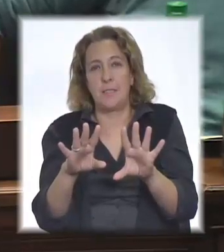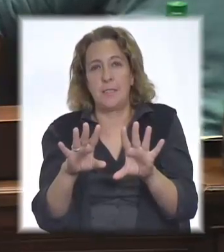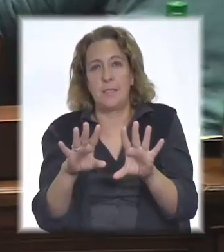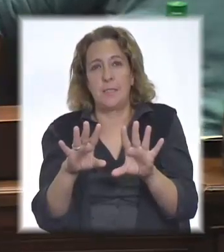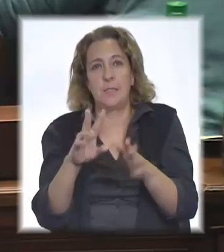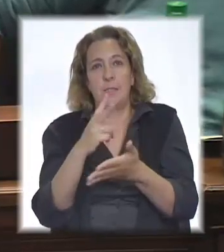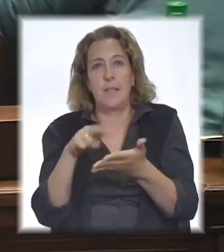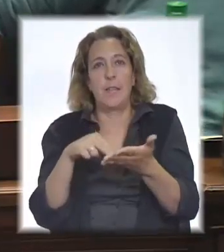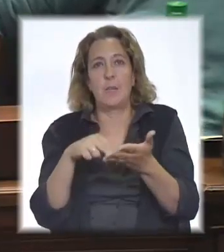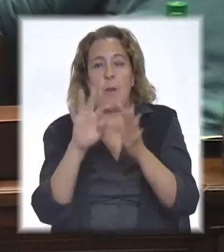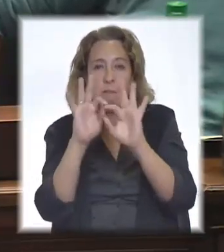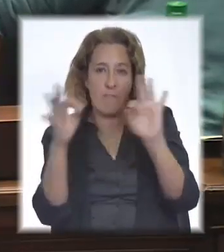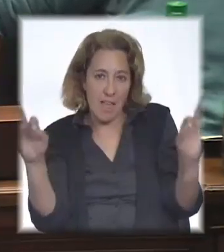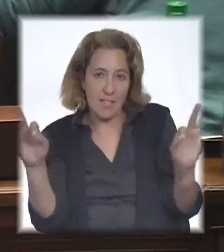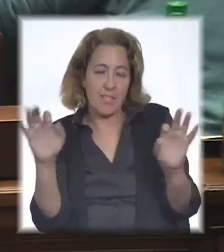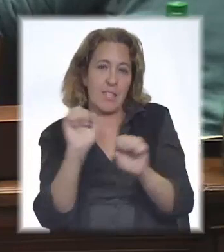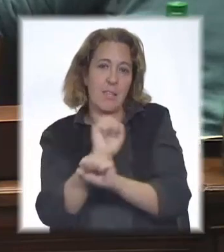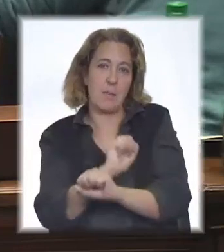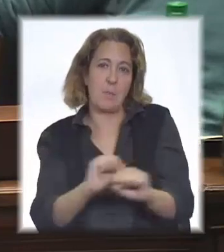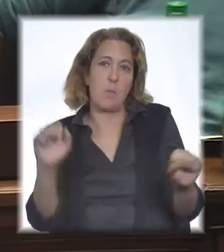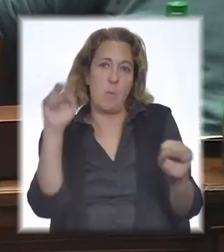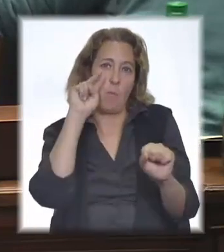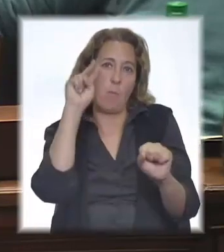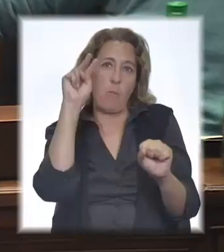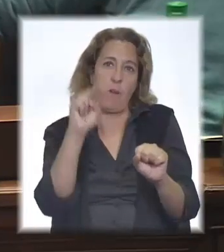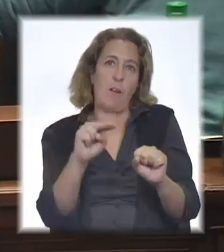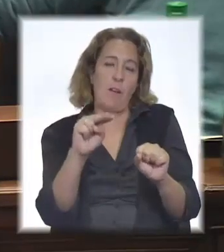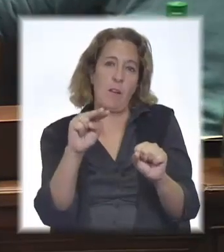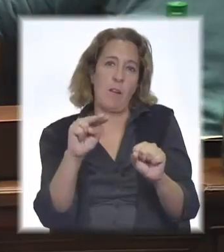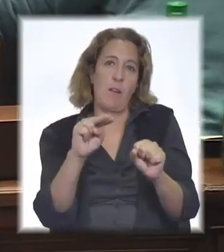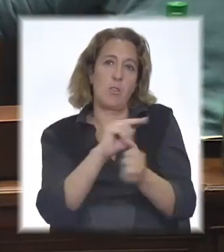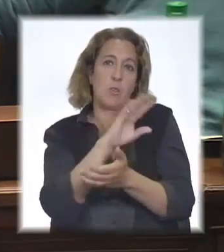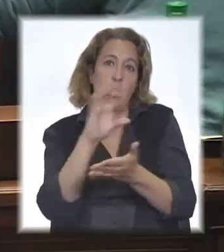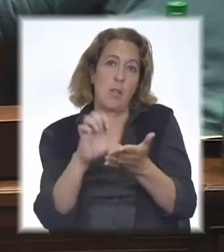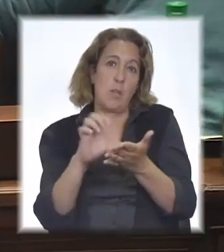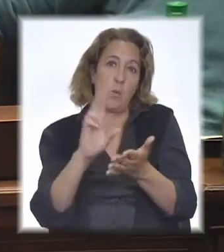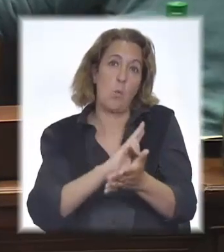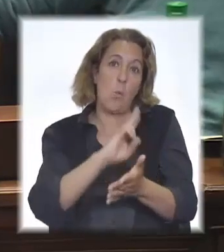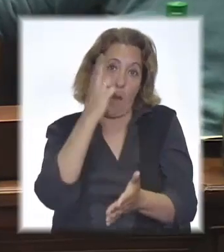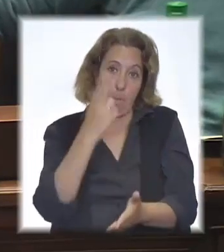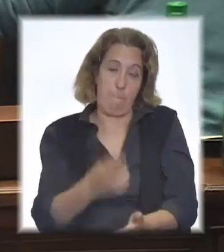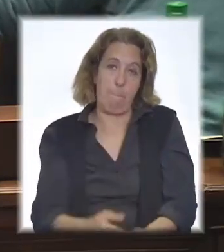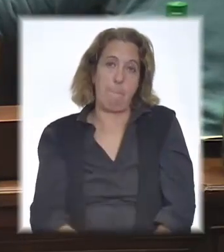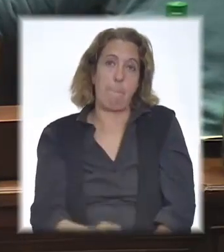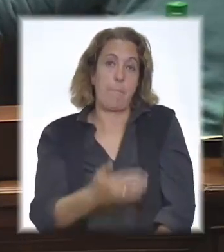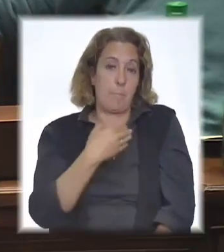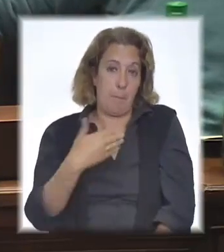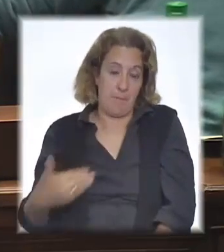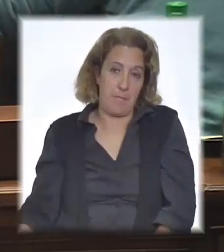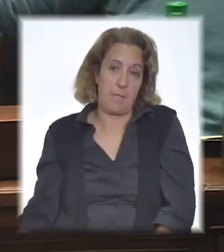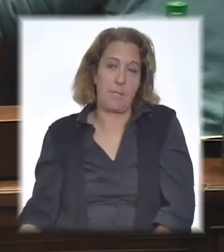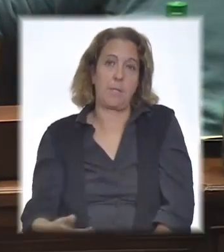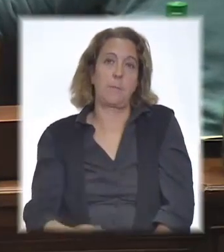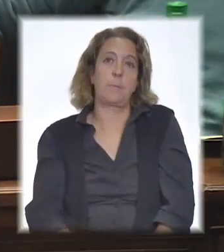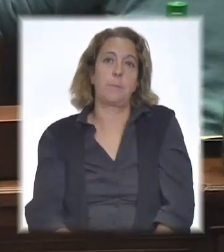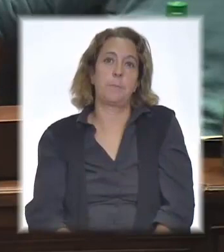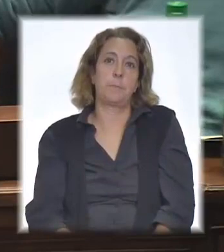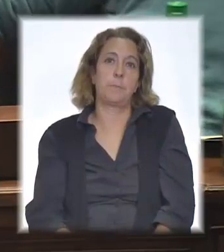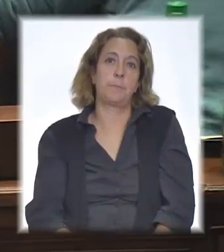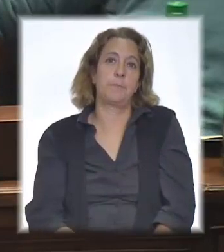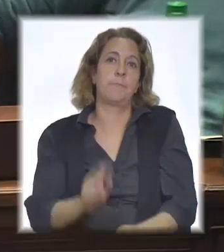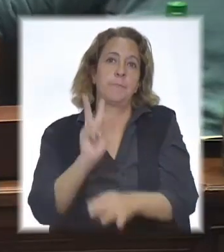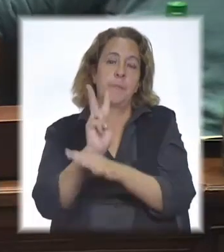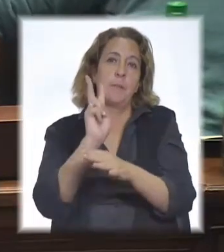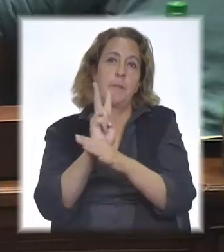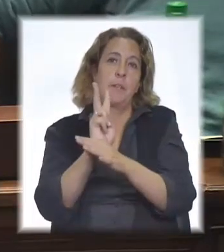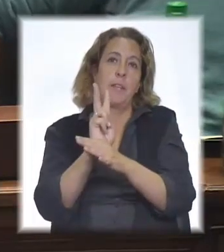leer alguna frase que se puede encontrar en las ciudades de nuestro país presidente defender